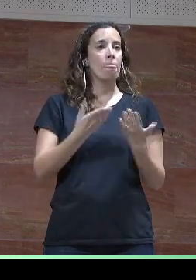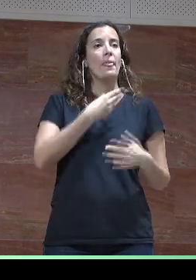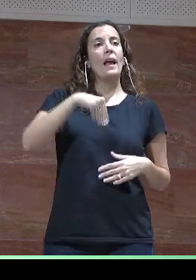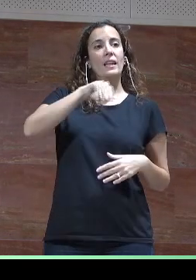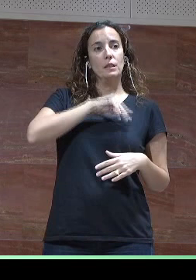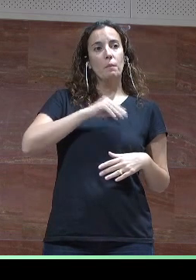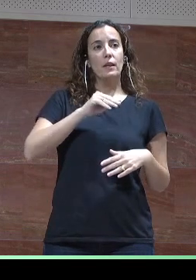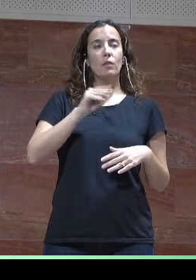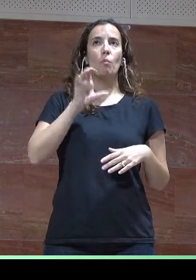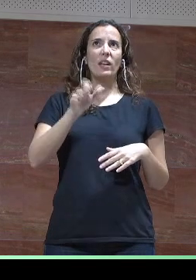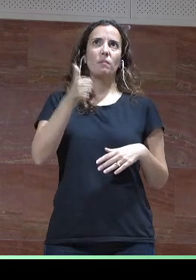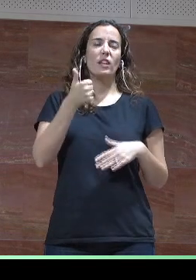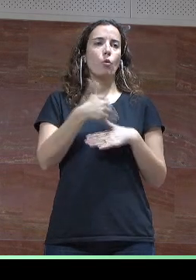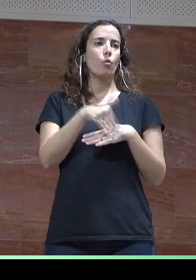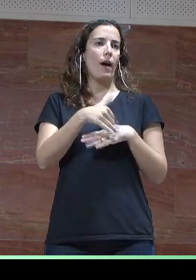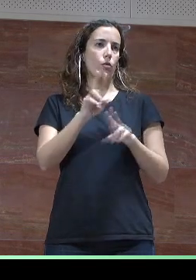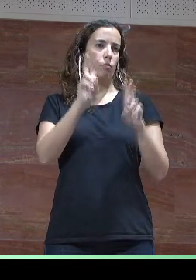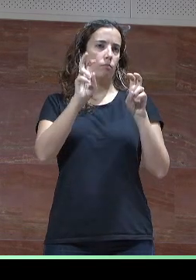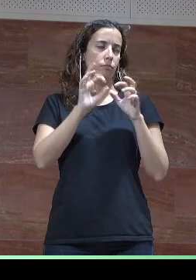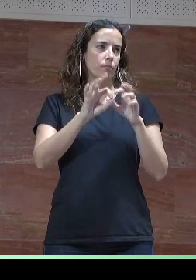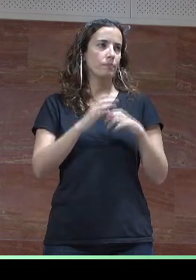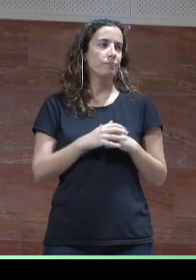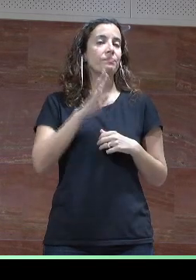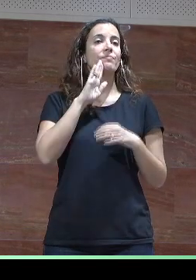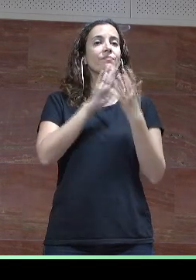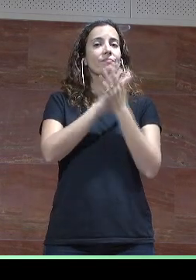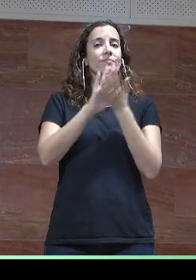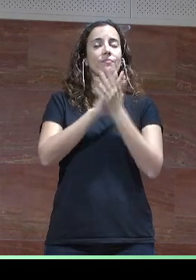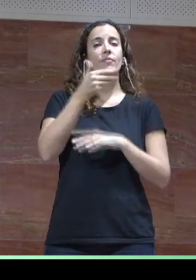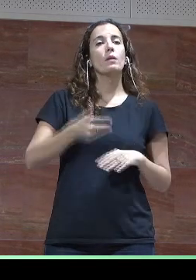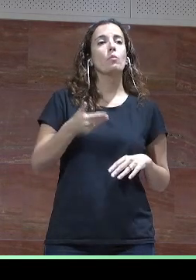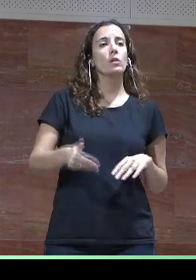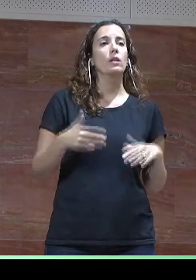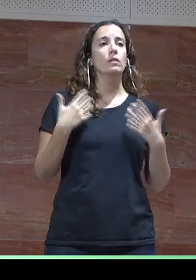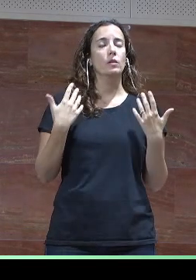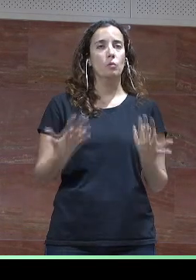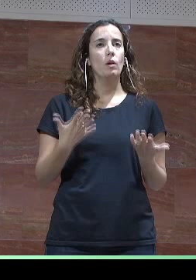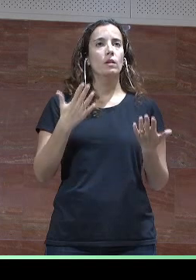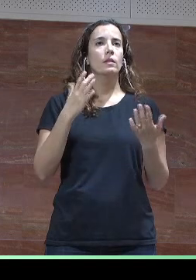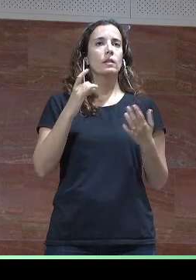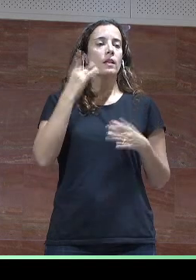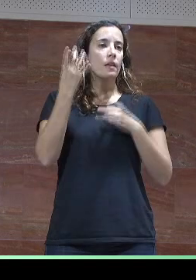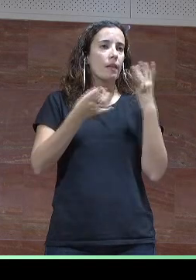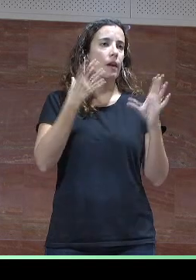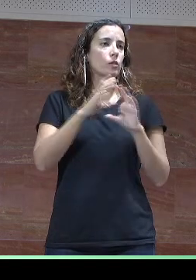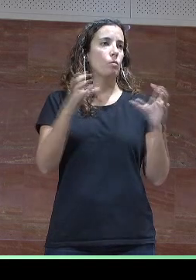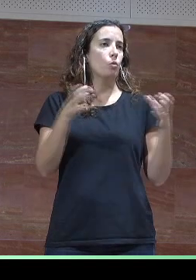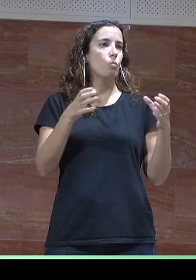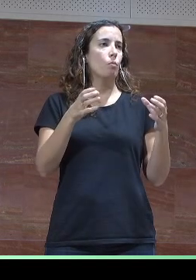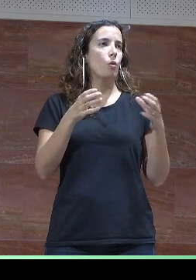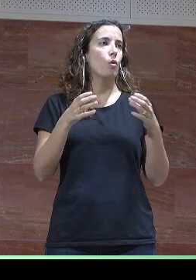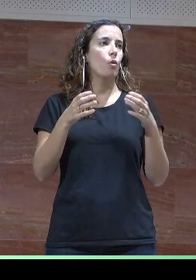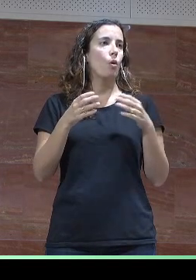me parece a mí. Sobre lo que habéis dicho, me parece muy importante, recalcando así las ideas como grupo homogéneo,